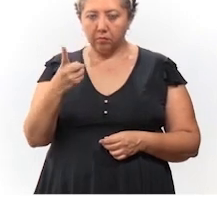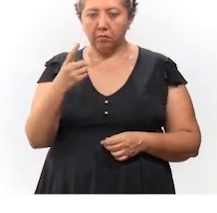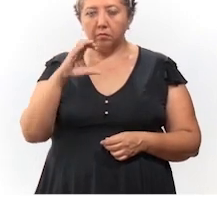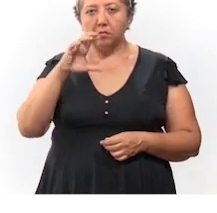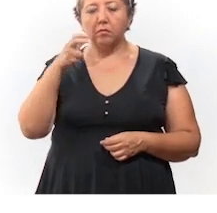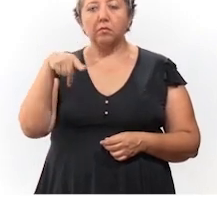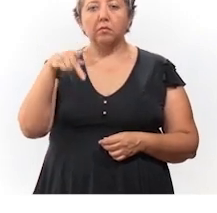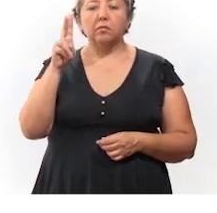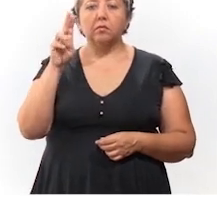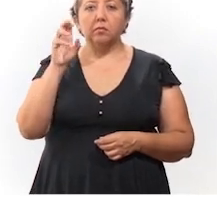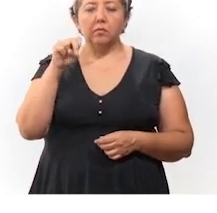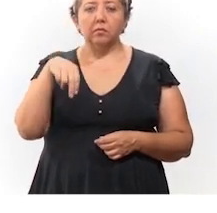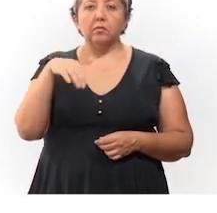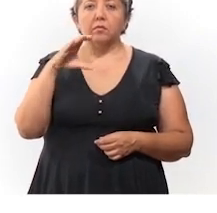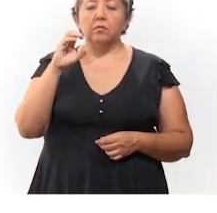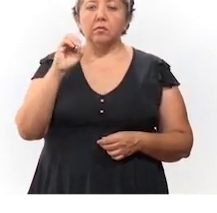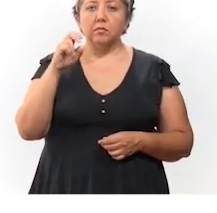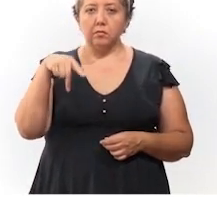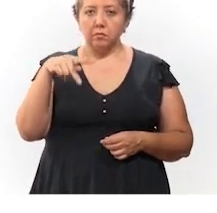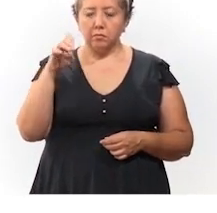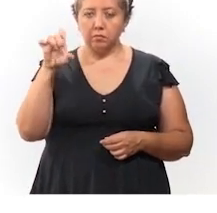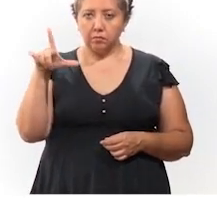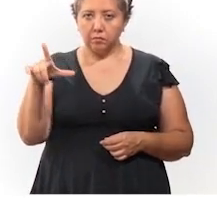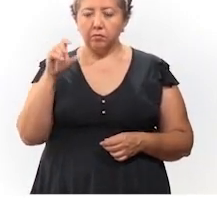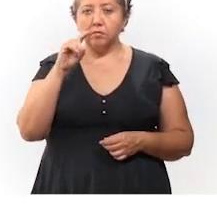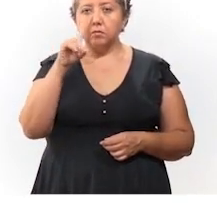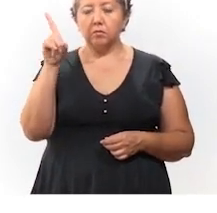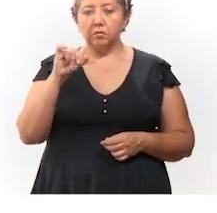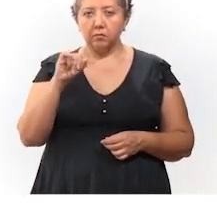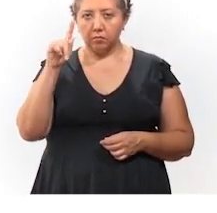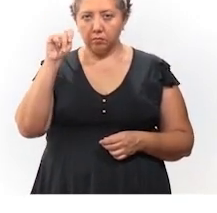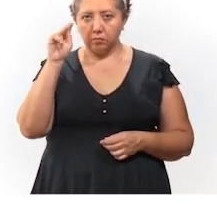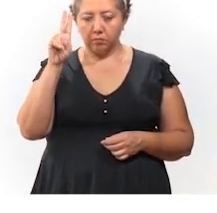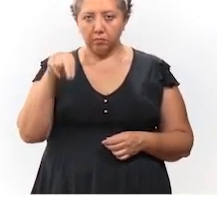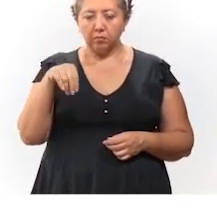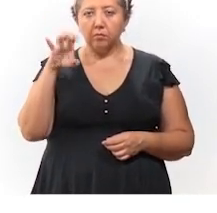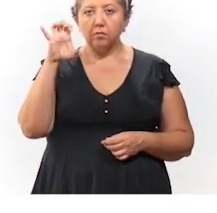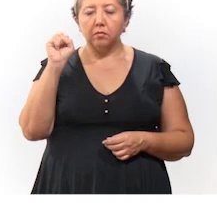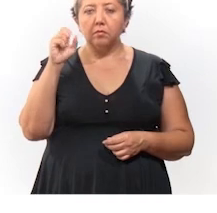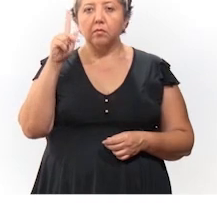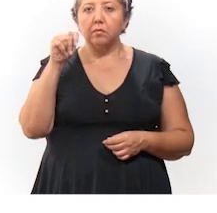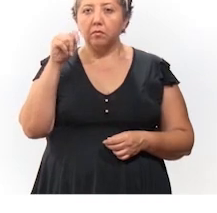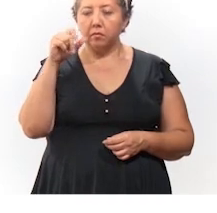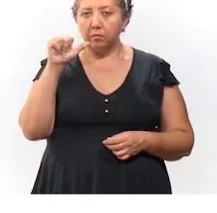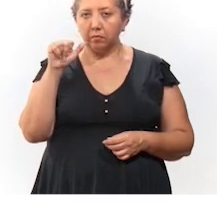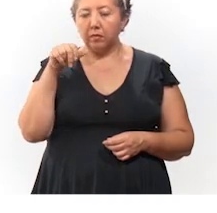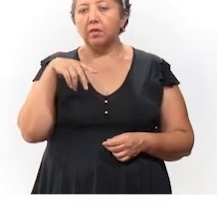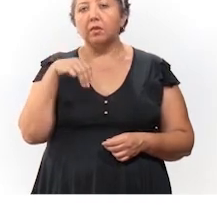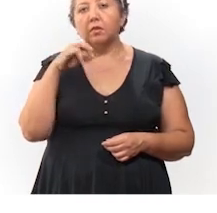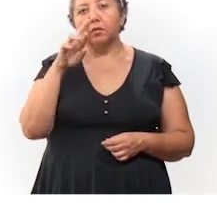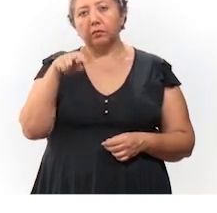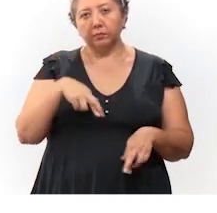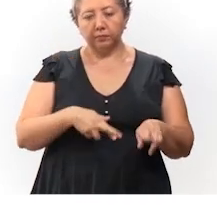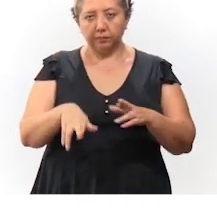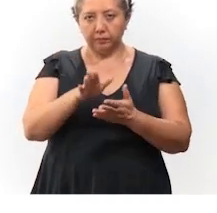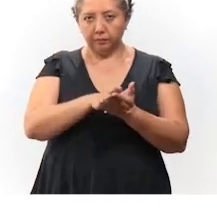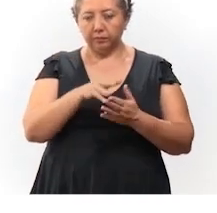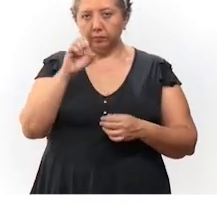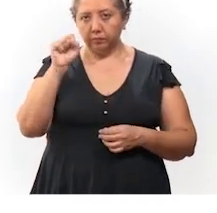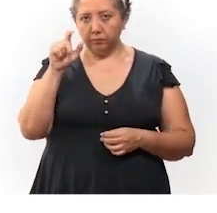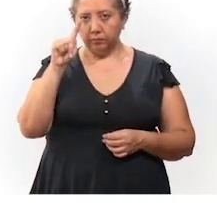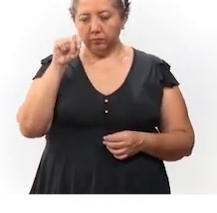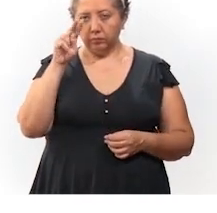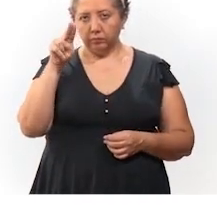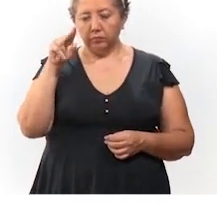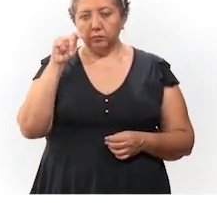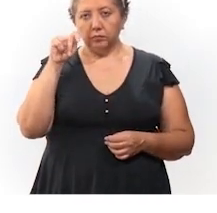en Chancom, Concal, Cinzantún, Espita, Izamal, Muna, Río Lagartos, Zacalum,